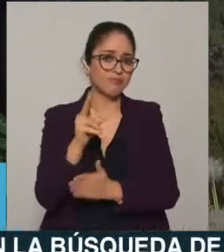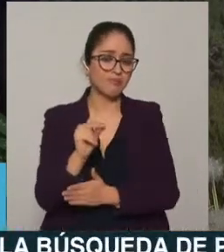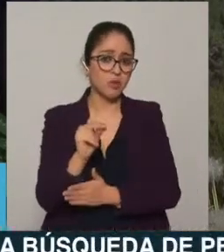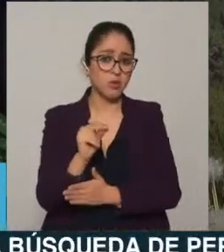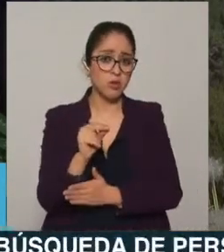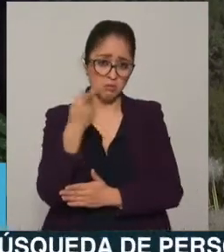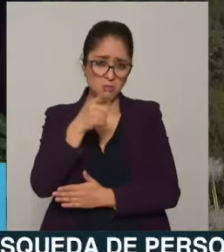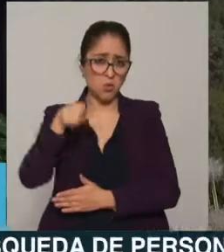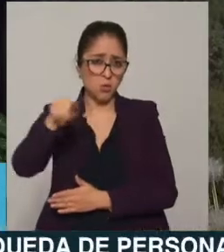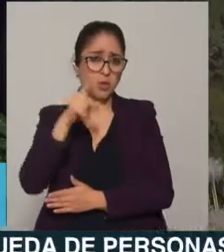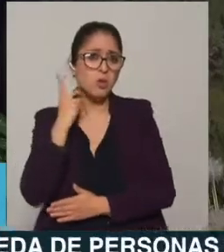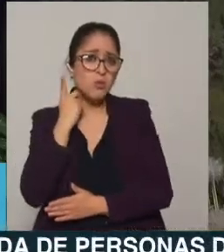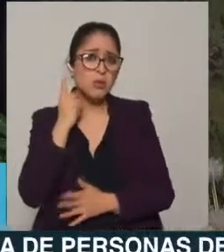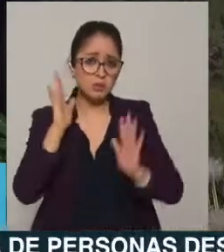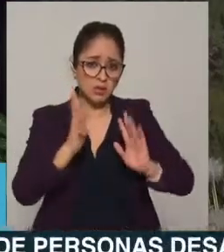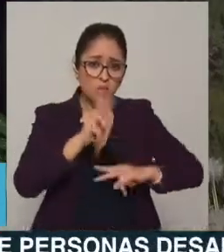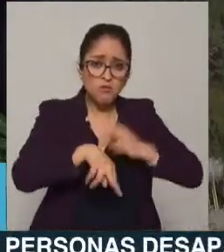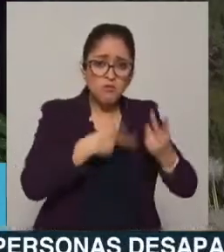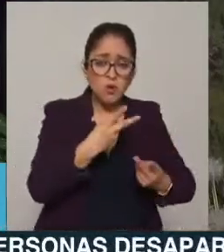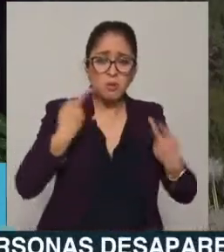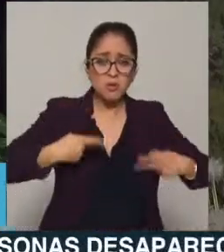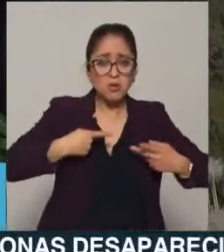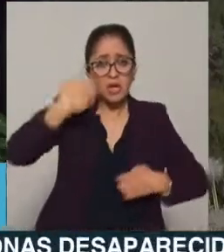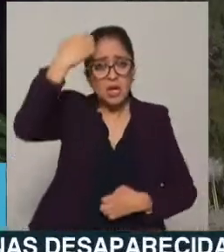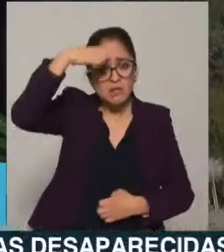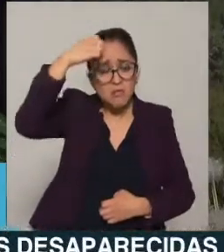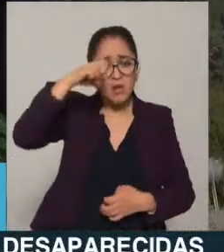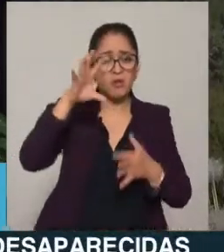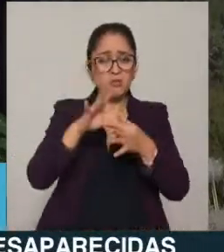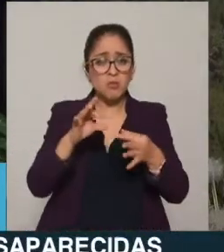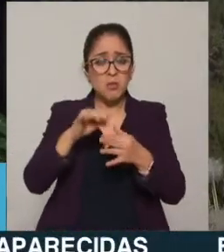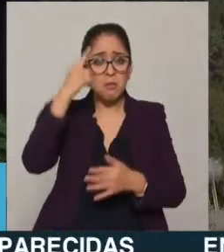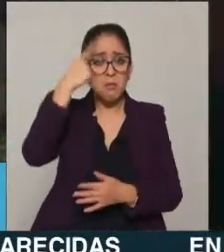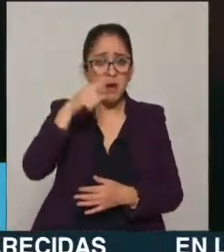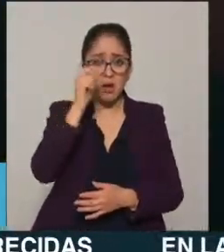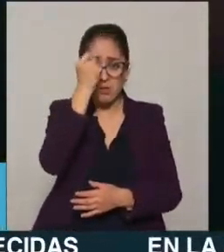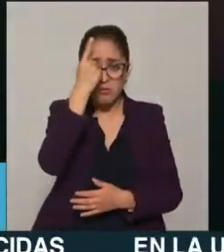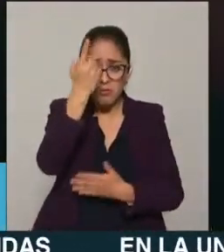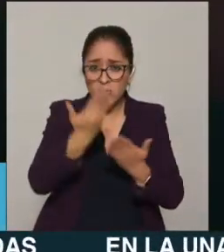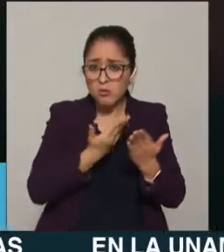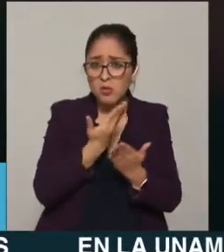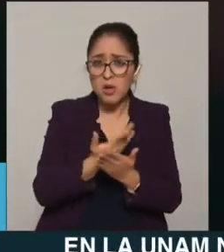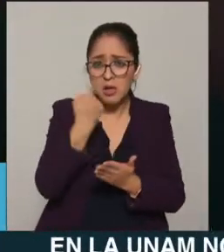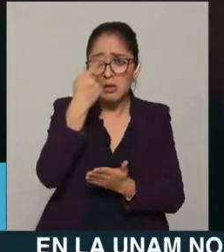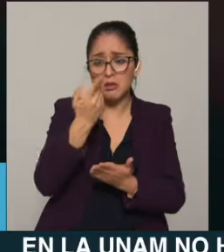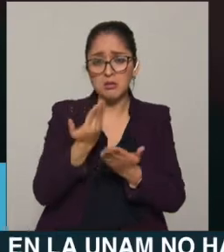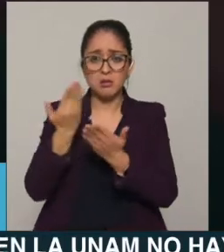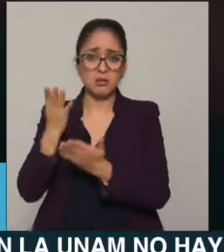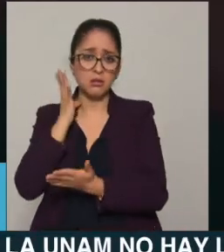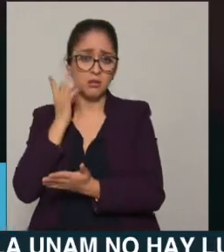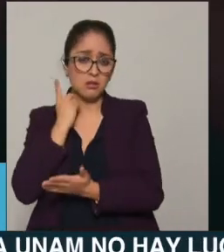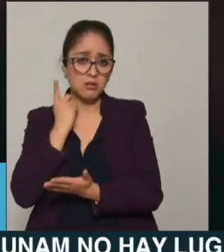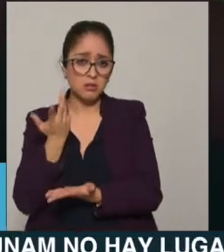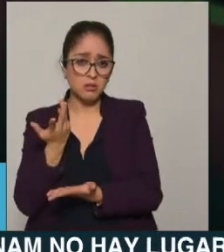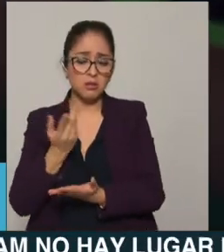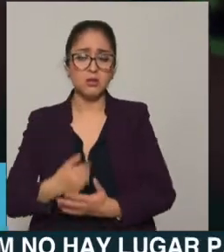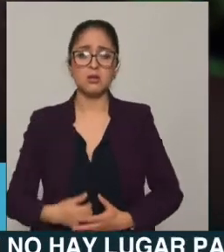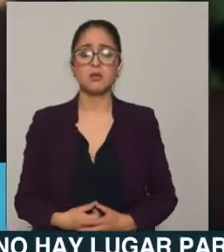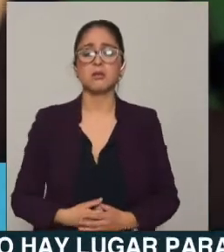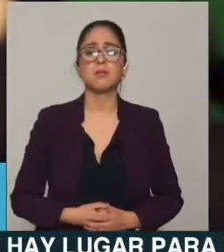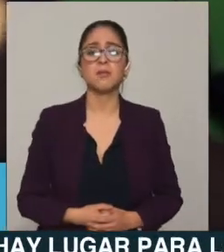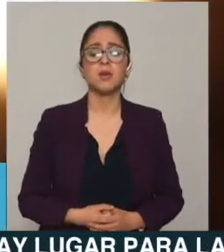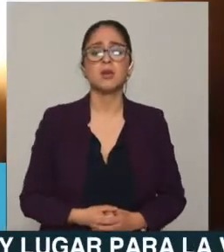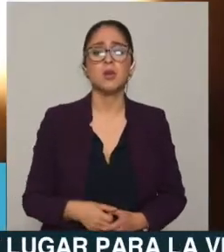de expertos, de especialistas para fundamentar esta iniciativa? Bueno, hemos tomado en cuenta los estudios que existen, que